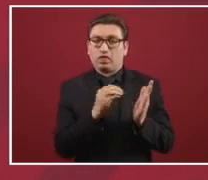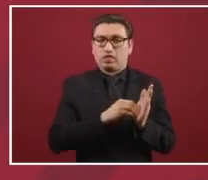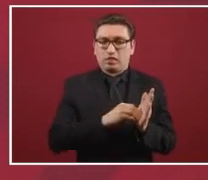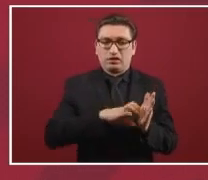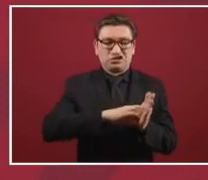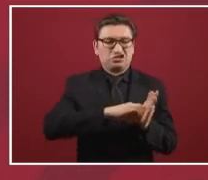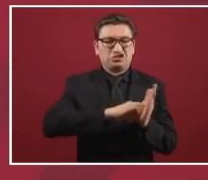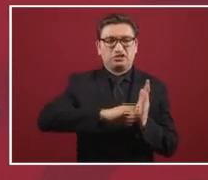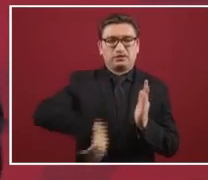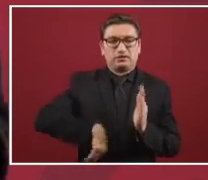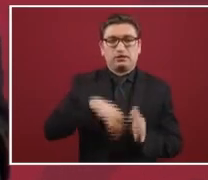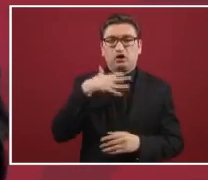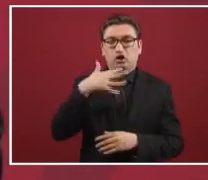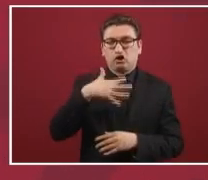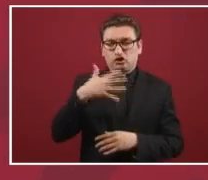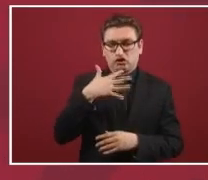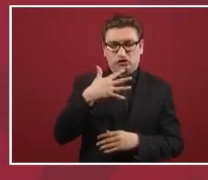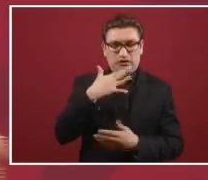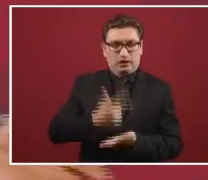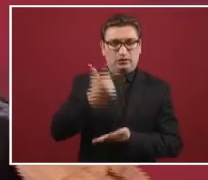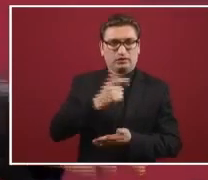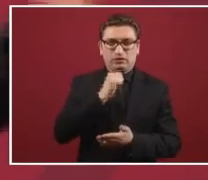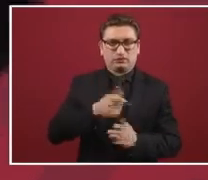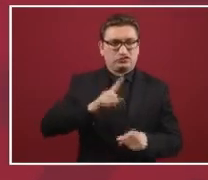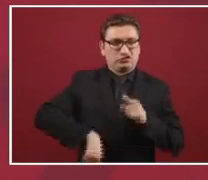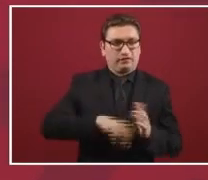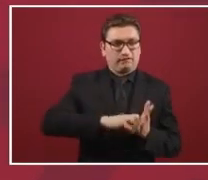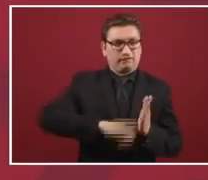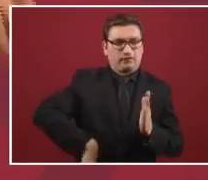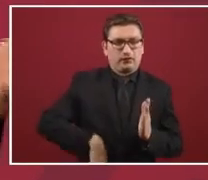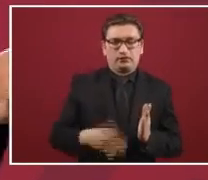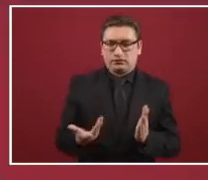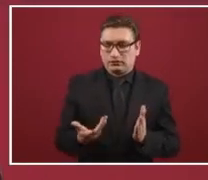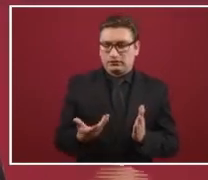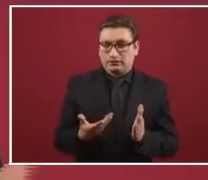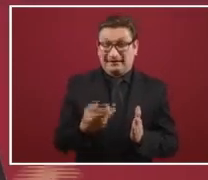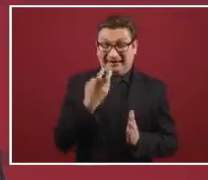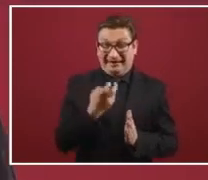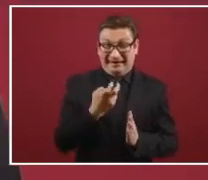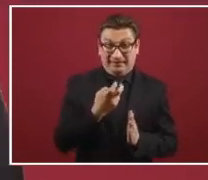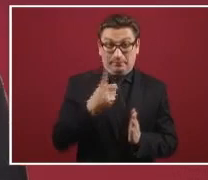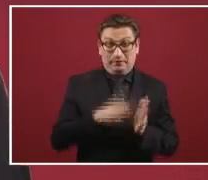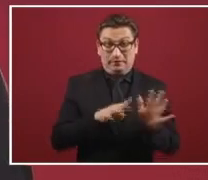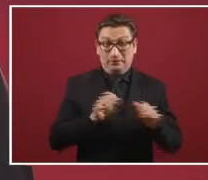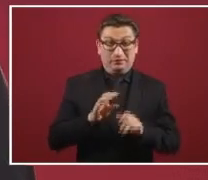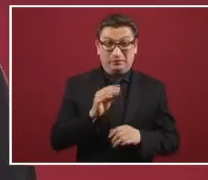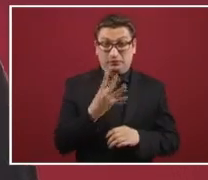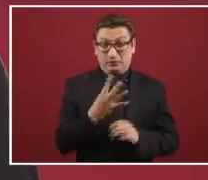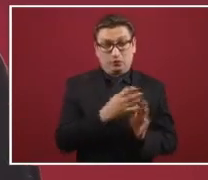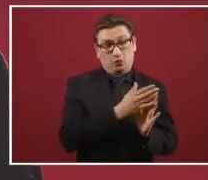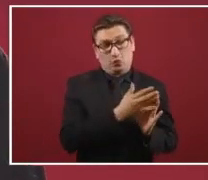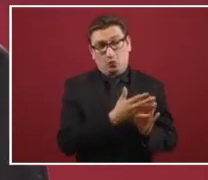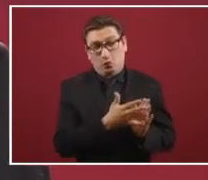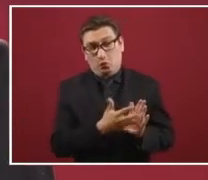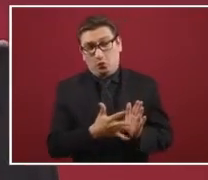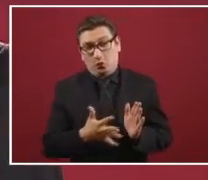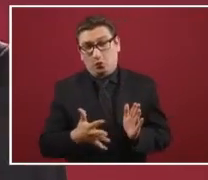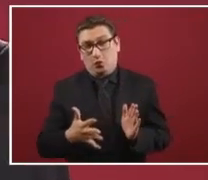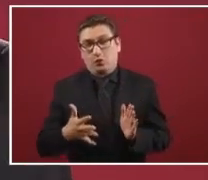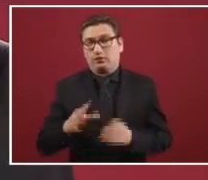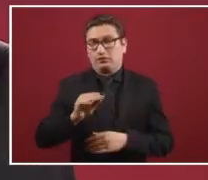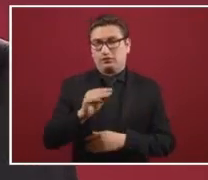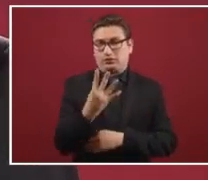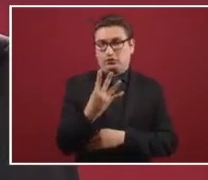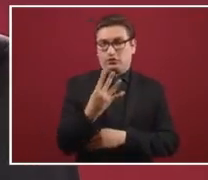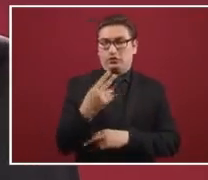delito grave la corrupción, y desde entonces, ¿cuántos años? Del